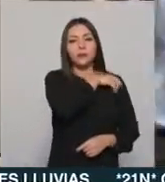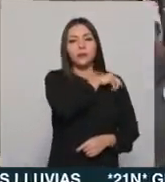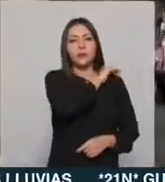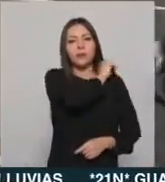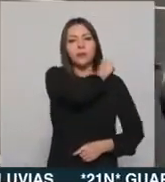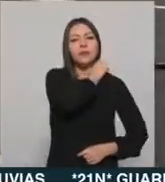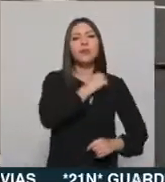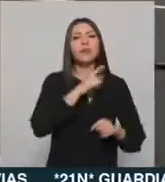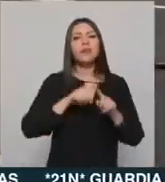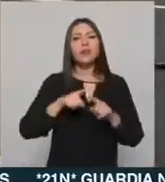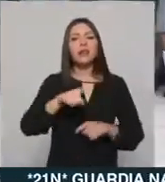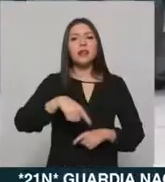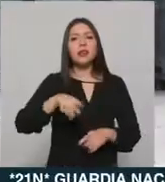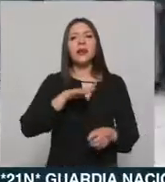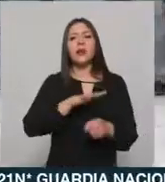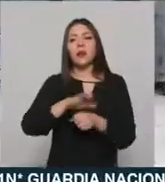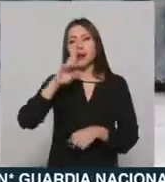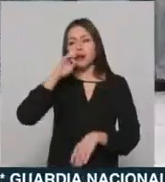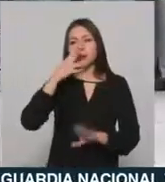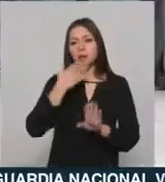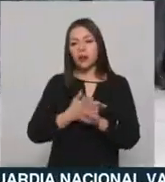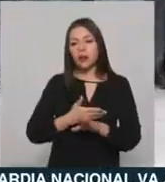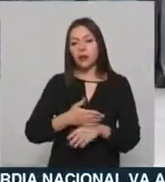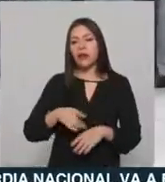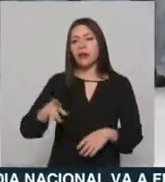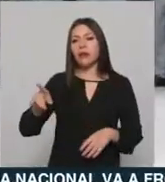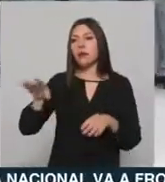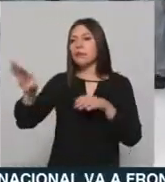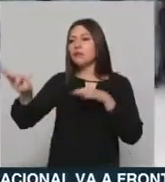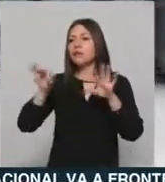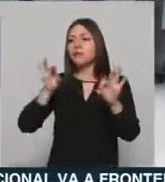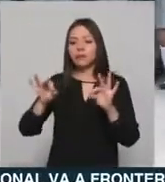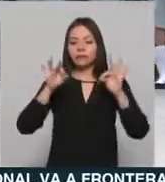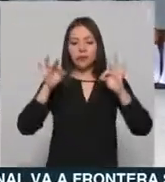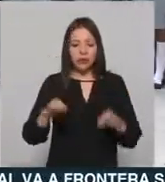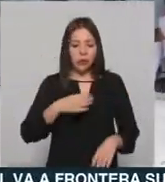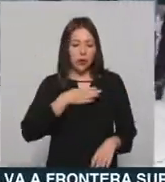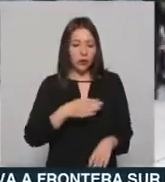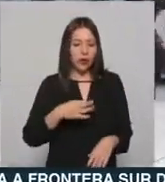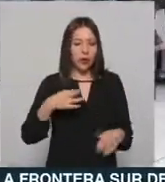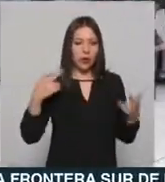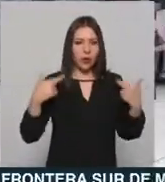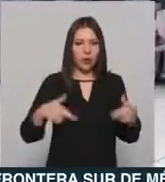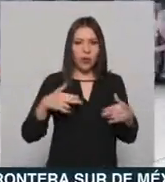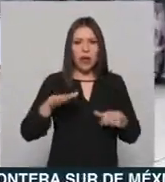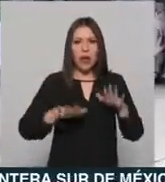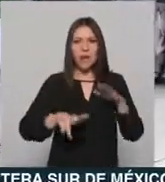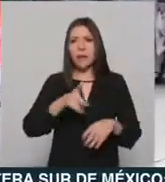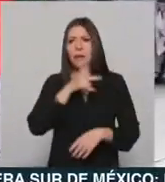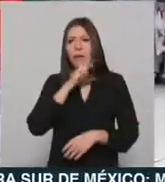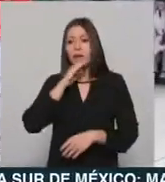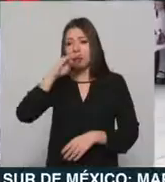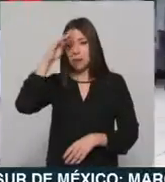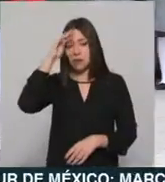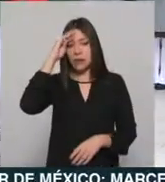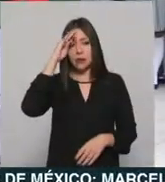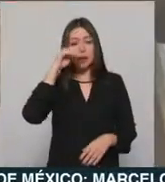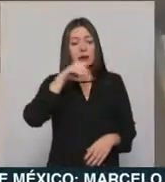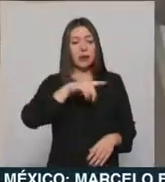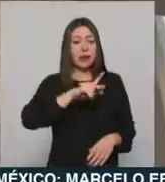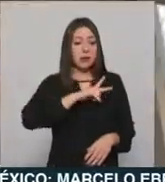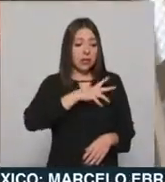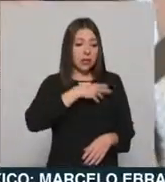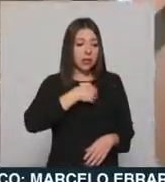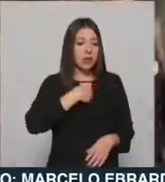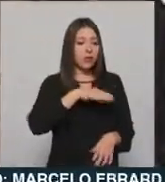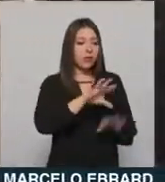el derecho de elegir la ropa adecuada. A veces los padres de familia creemos que tenemos la obligación y que es nuestro derecho elegir la vestimenta para nuestros